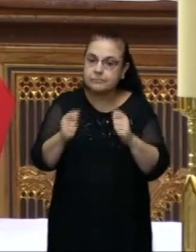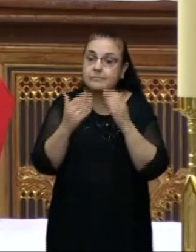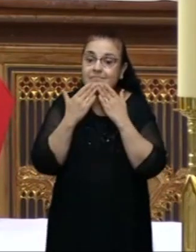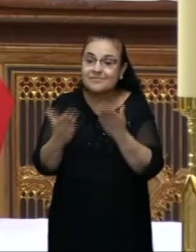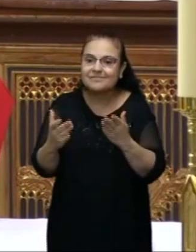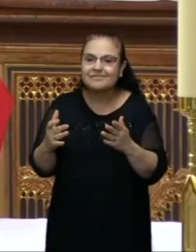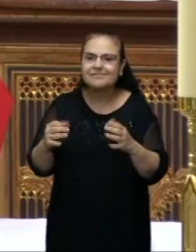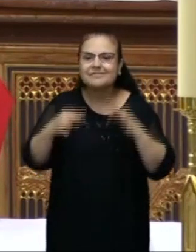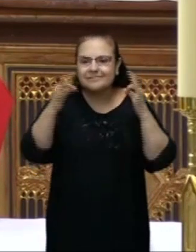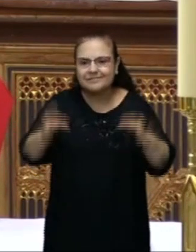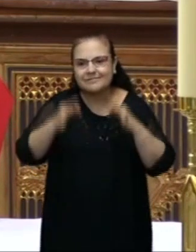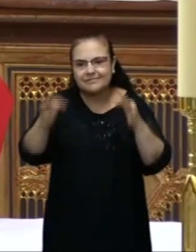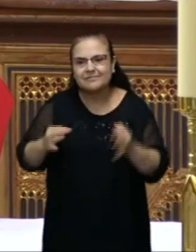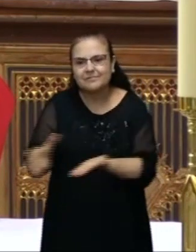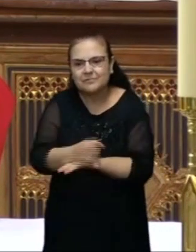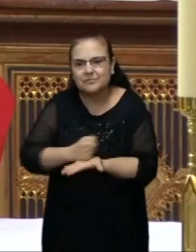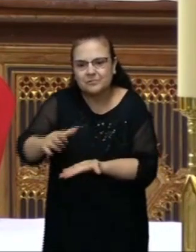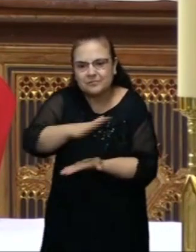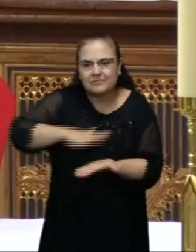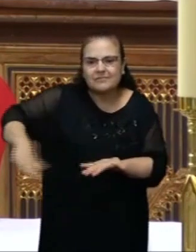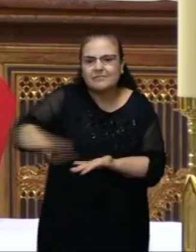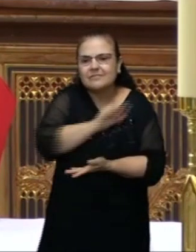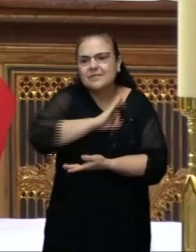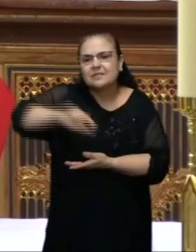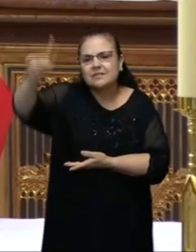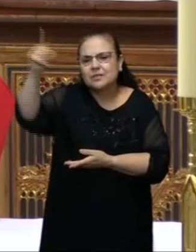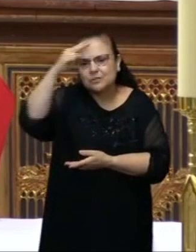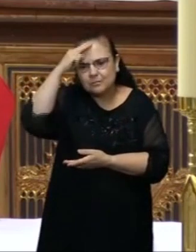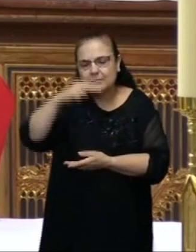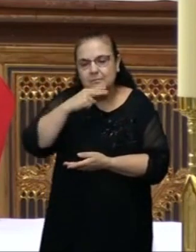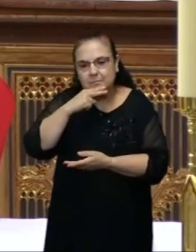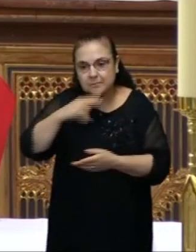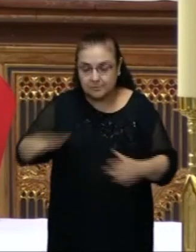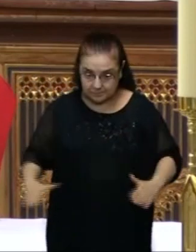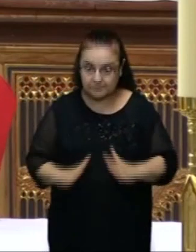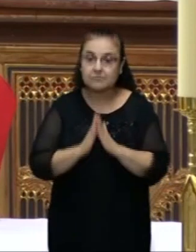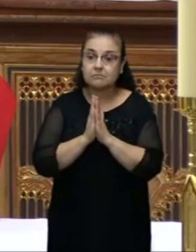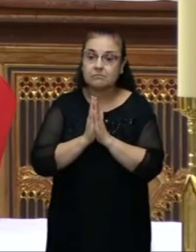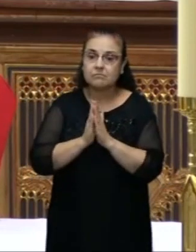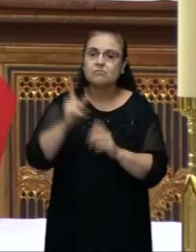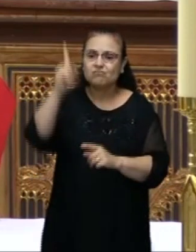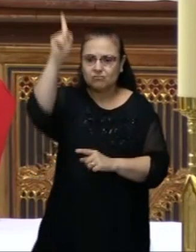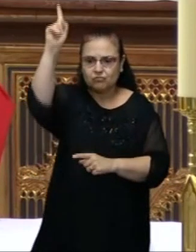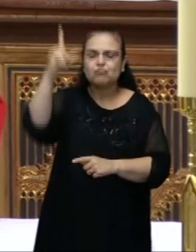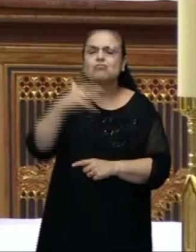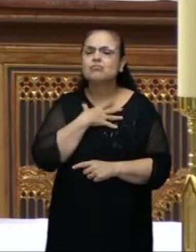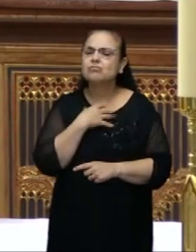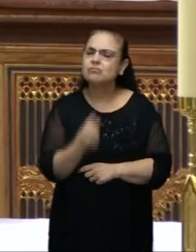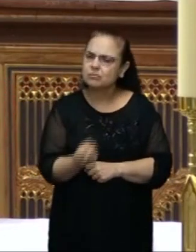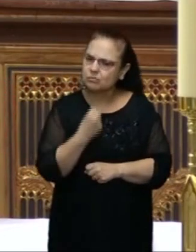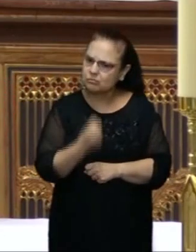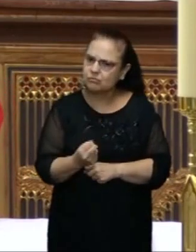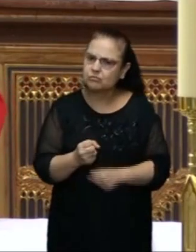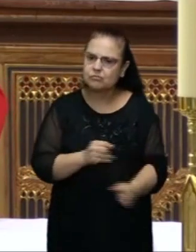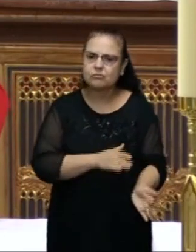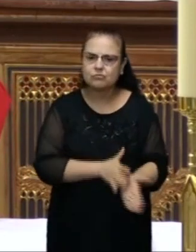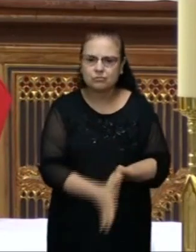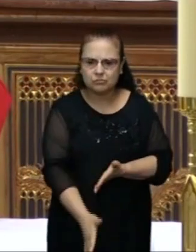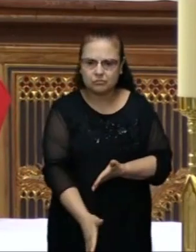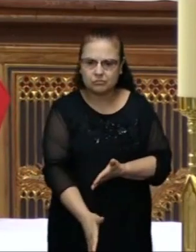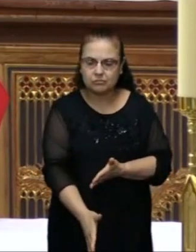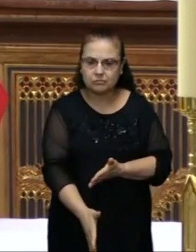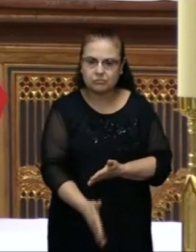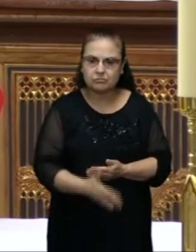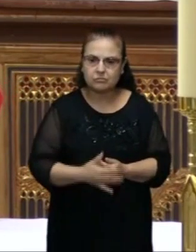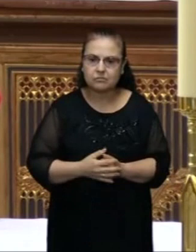darte gracias siempre y en todo lugar, Señor, Padre Santo, Dios Todopoderoso